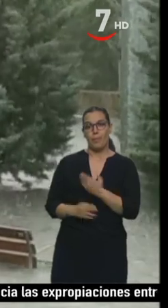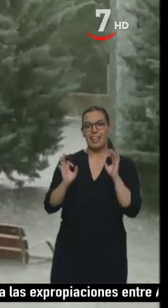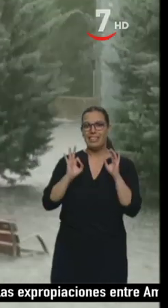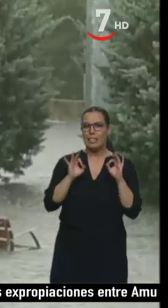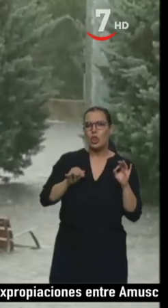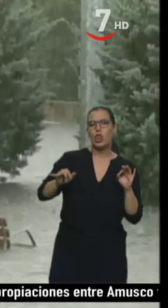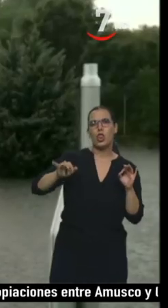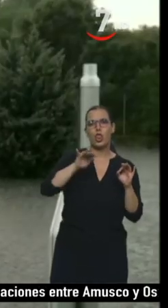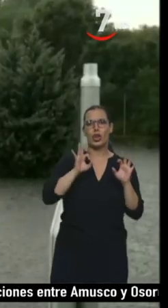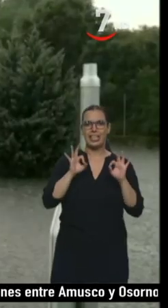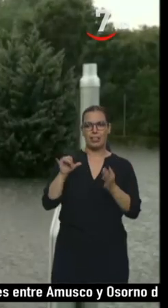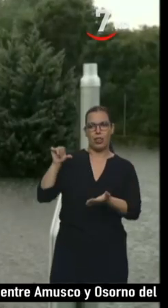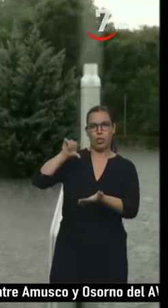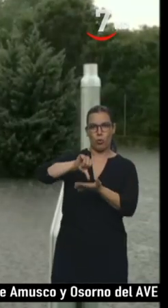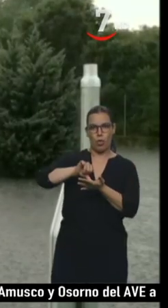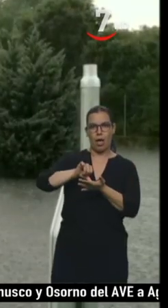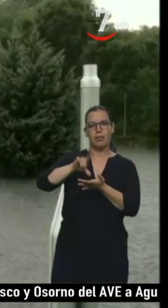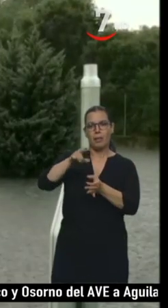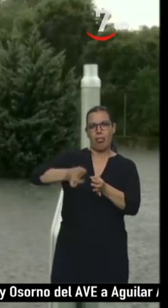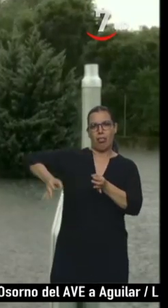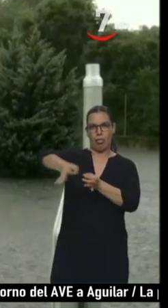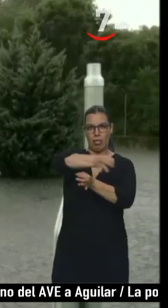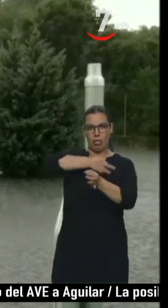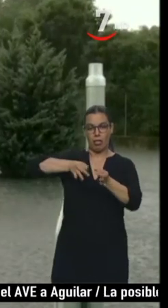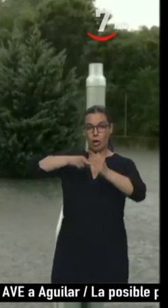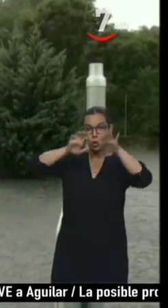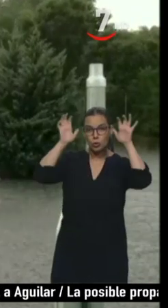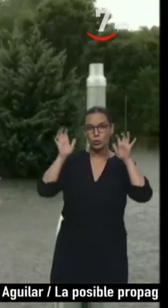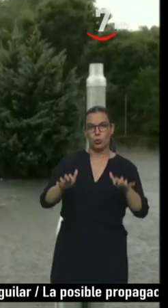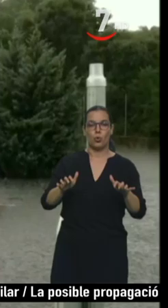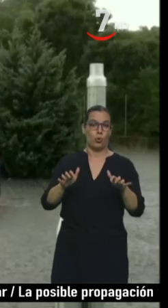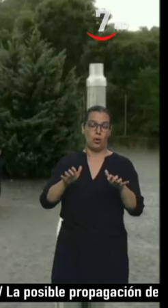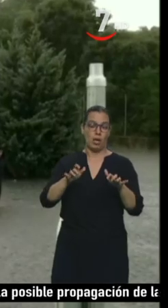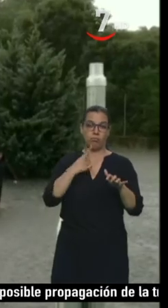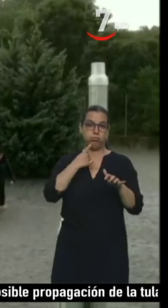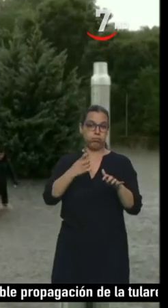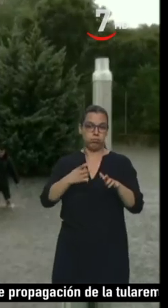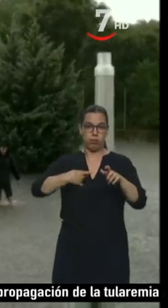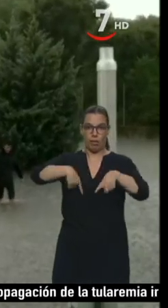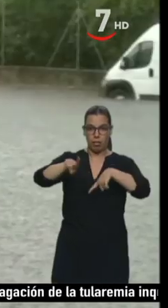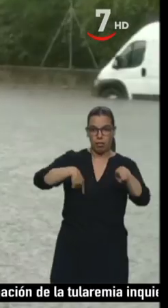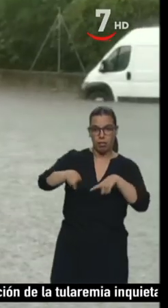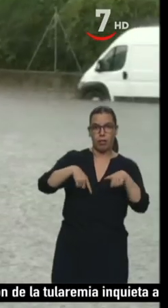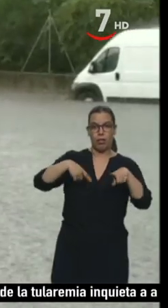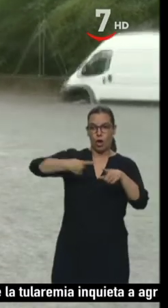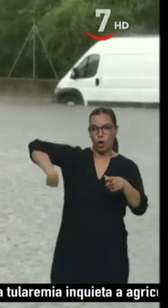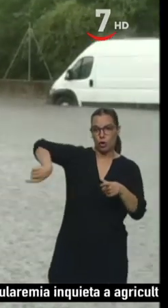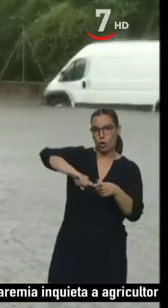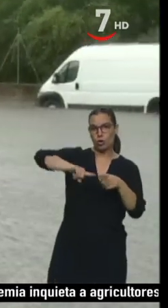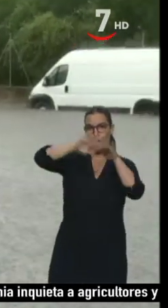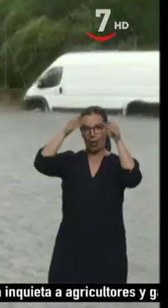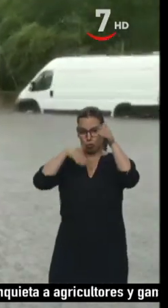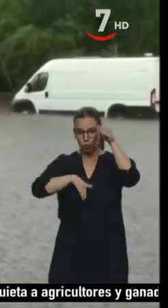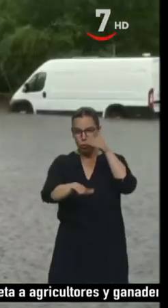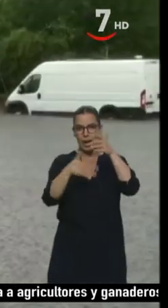algunas zonas de la capital y en el Alfoz. La lluvia ha dificultado la circulación en calzadas, rotondas, túneles y zonas